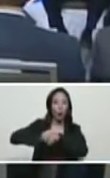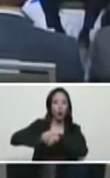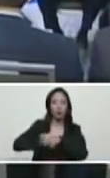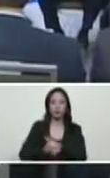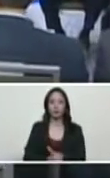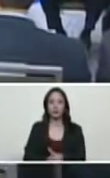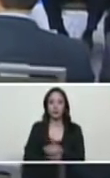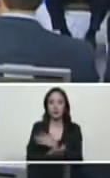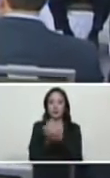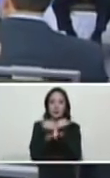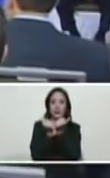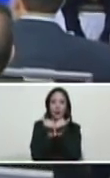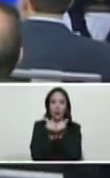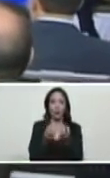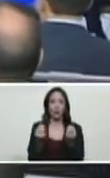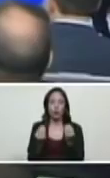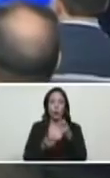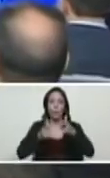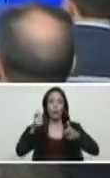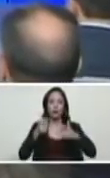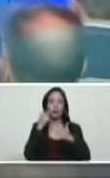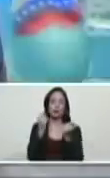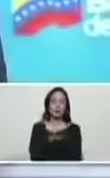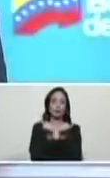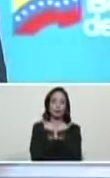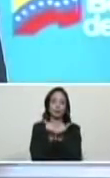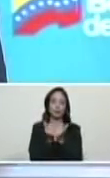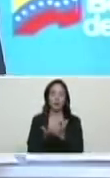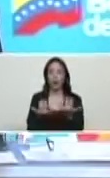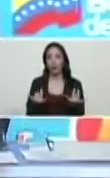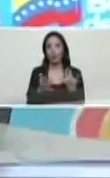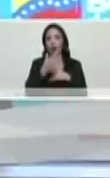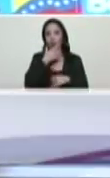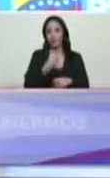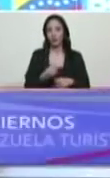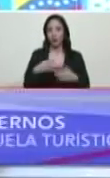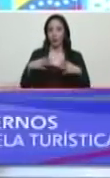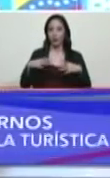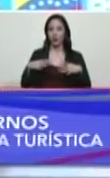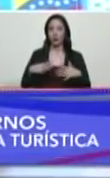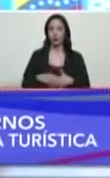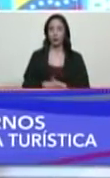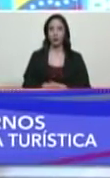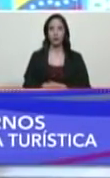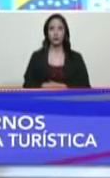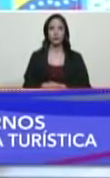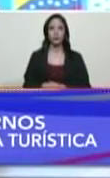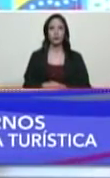un alfiler en temporada alta. Un Carenero,